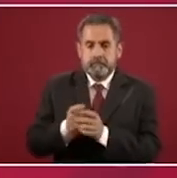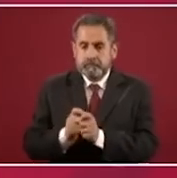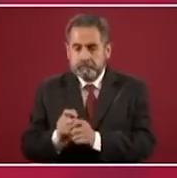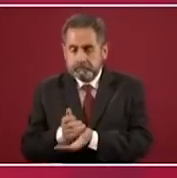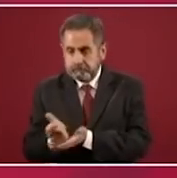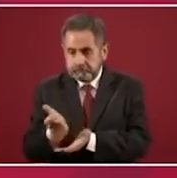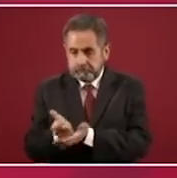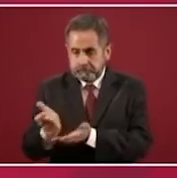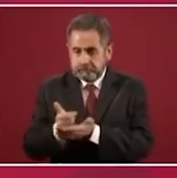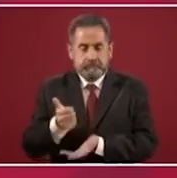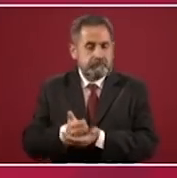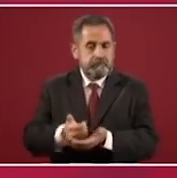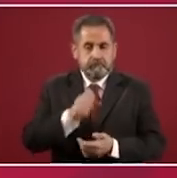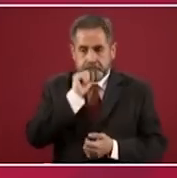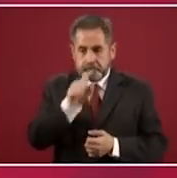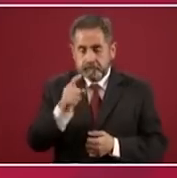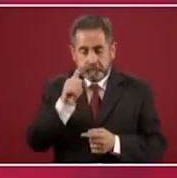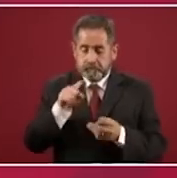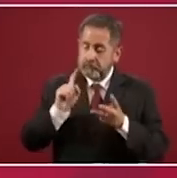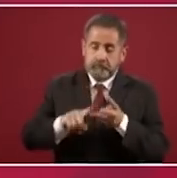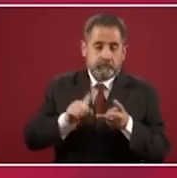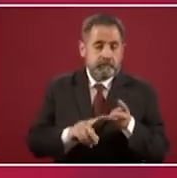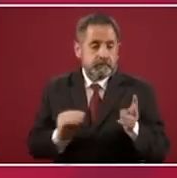derecho a la salud,